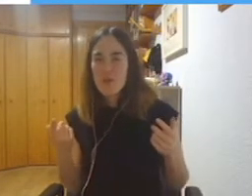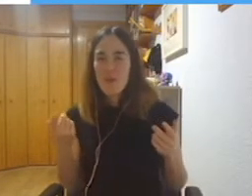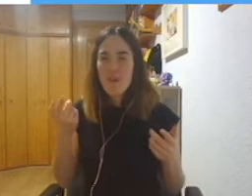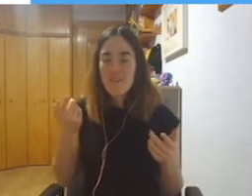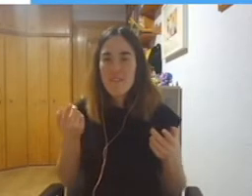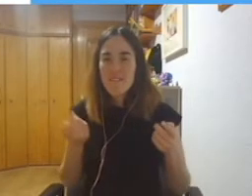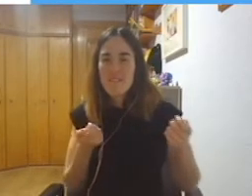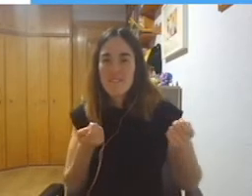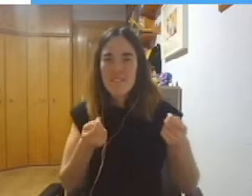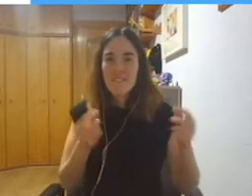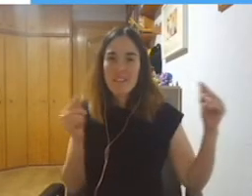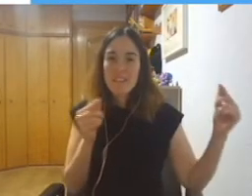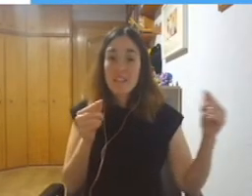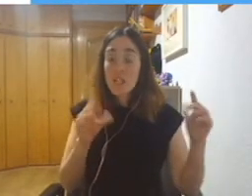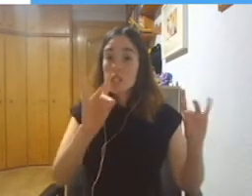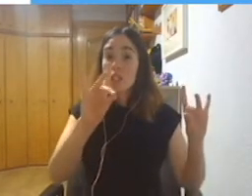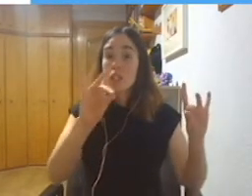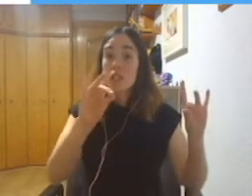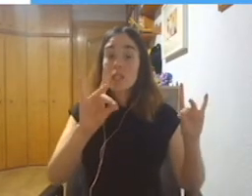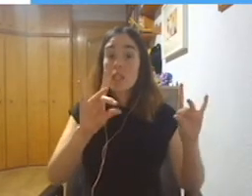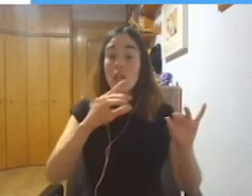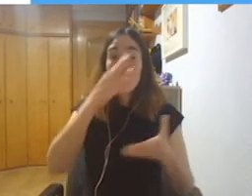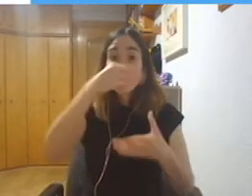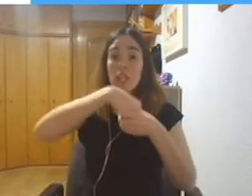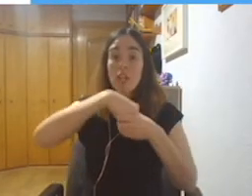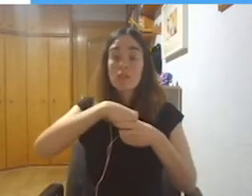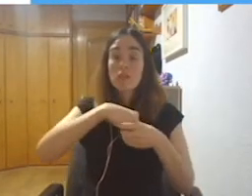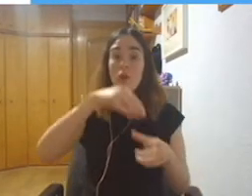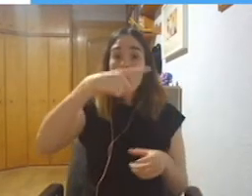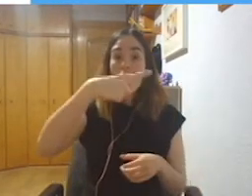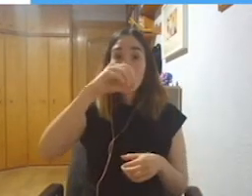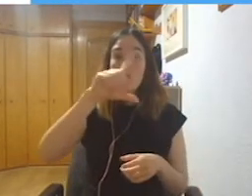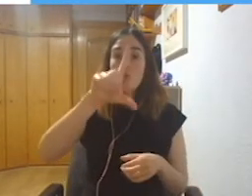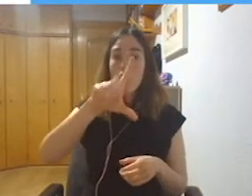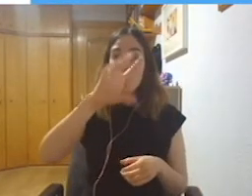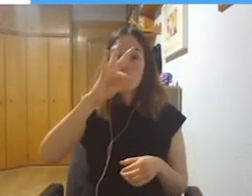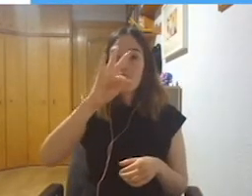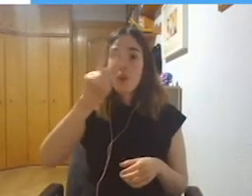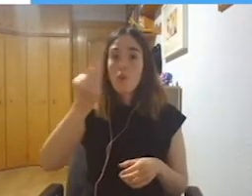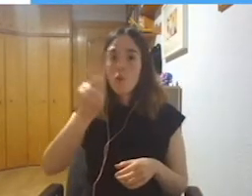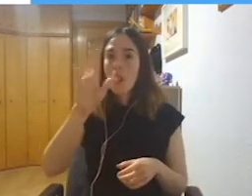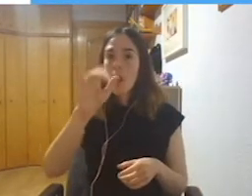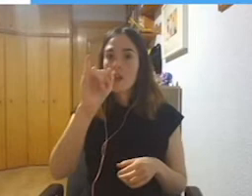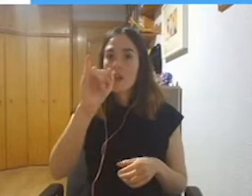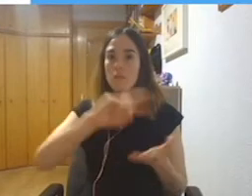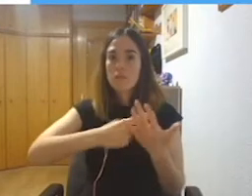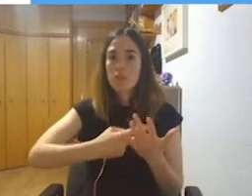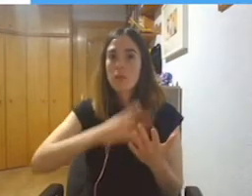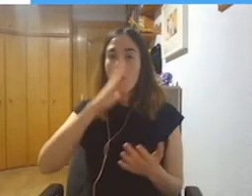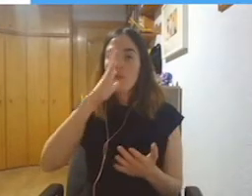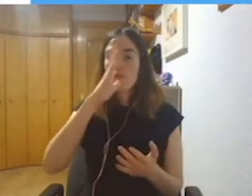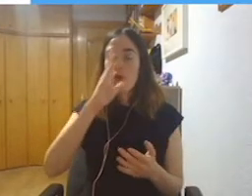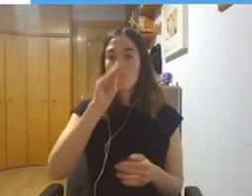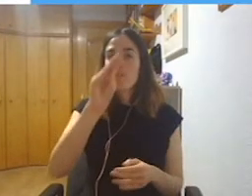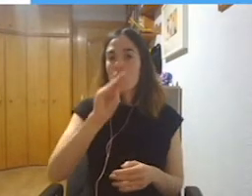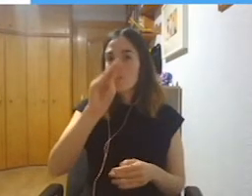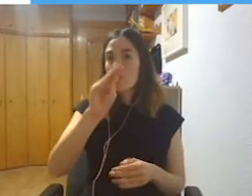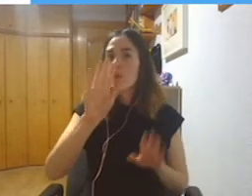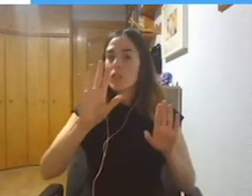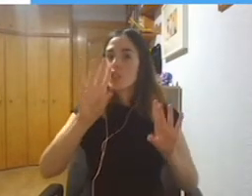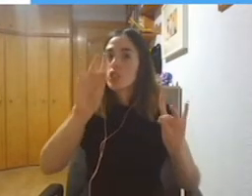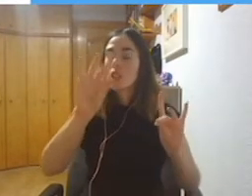más reñido. Sí, hay lengua de signos en Gol Televisión. Sí, sí, la hay. Que lo han preguntado por